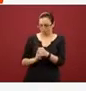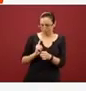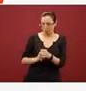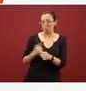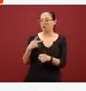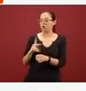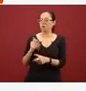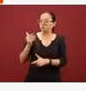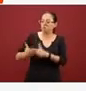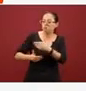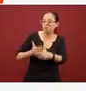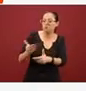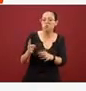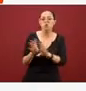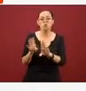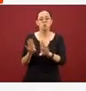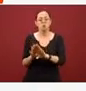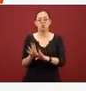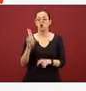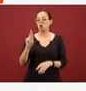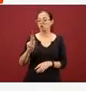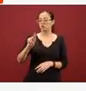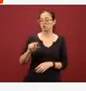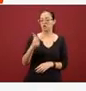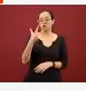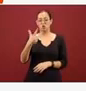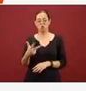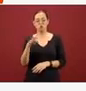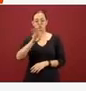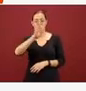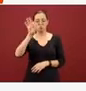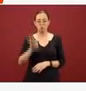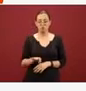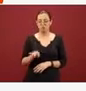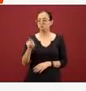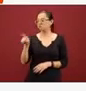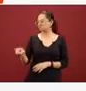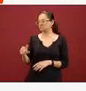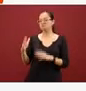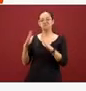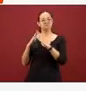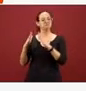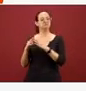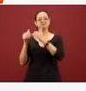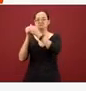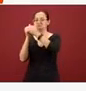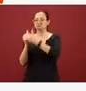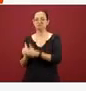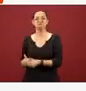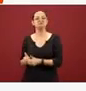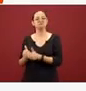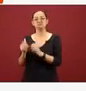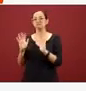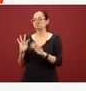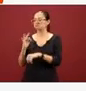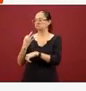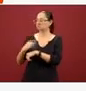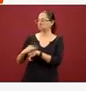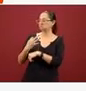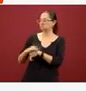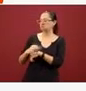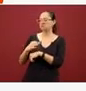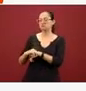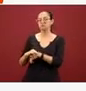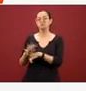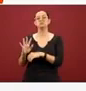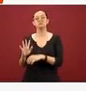que el 88%, la gran mayoría de los casos, se ha mantenido en atención ambulatoria o después de que